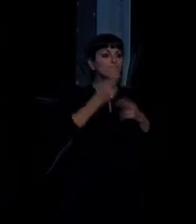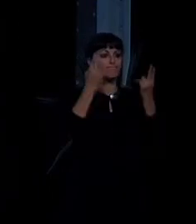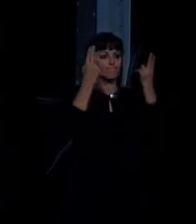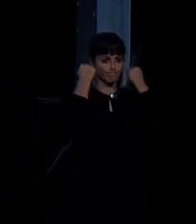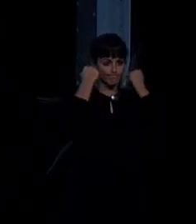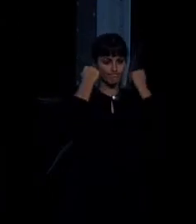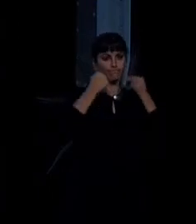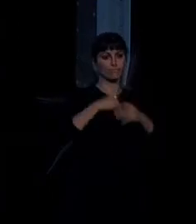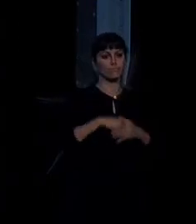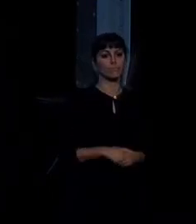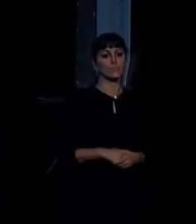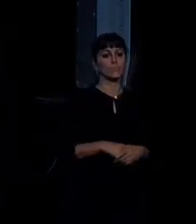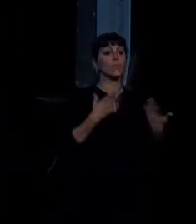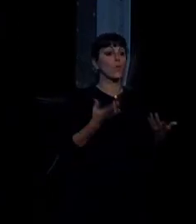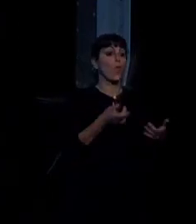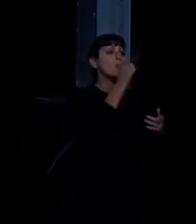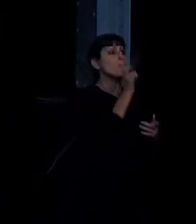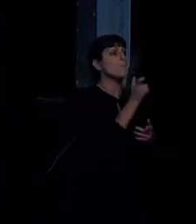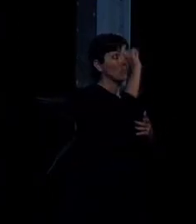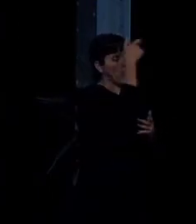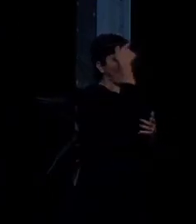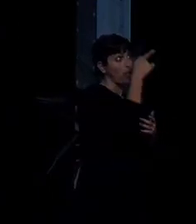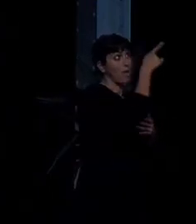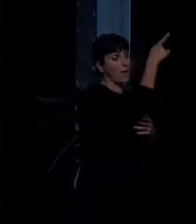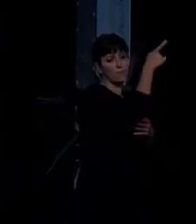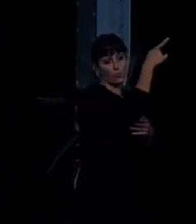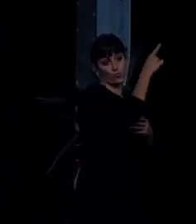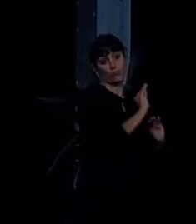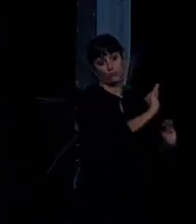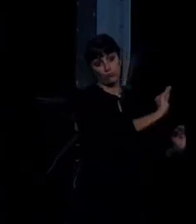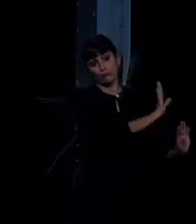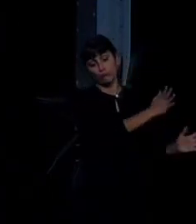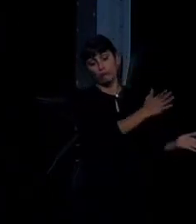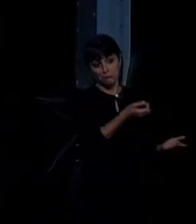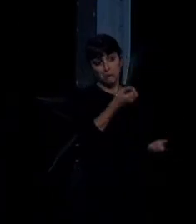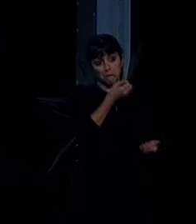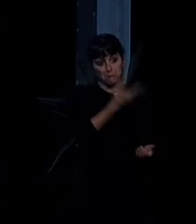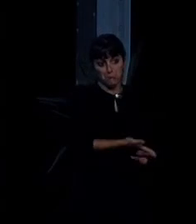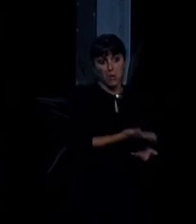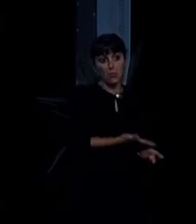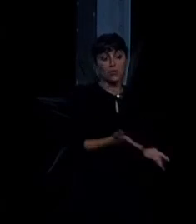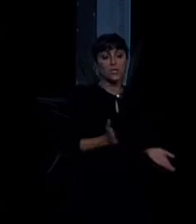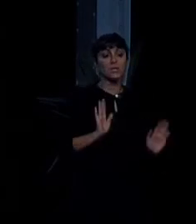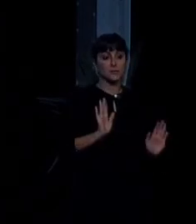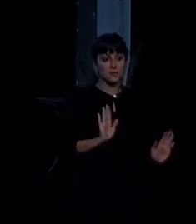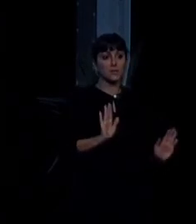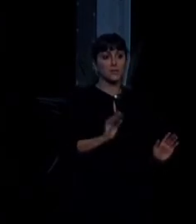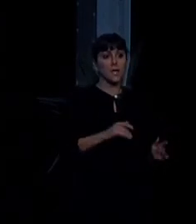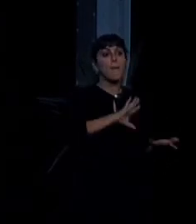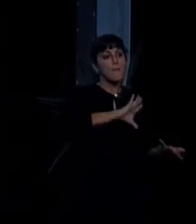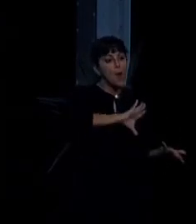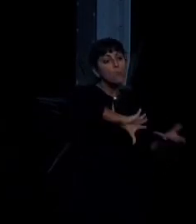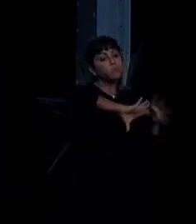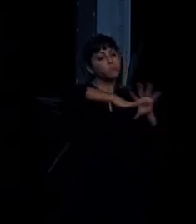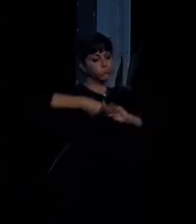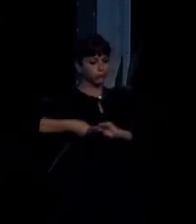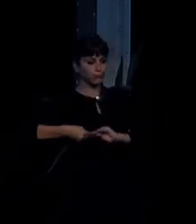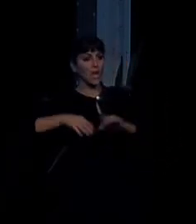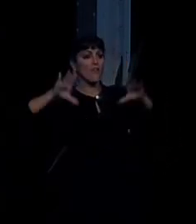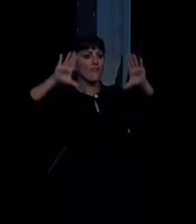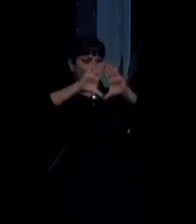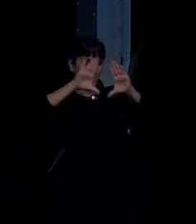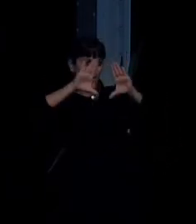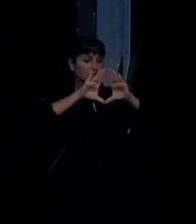tanto, este concepto de Foucault me parece importante para el movimiento feminista trasladarlo y plantearlo como